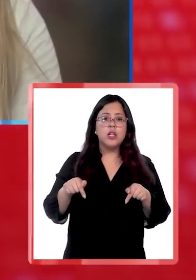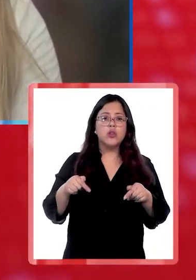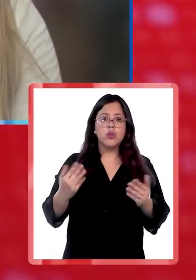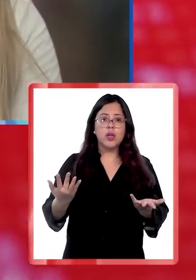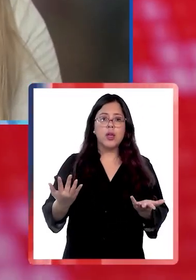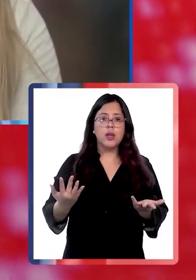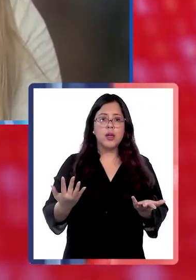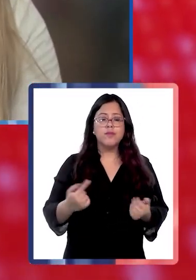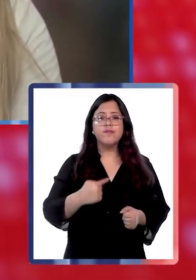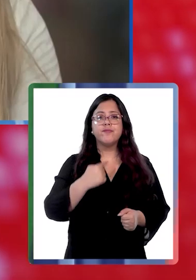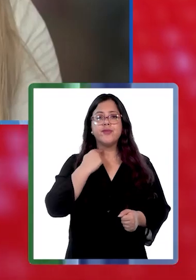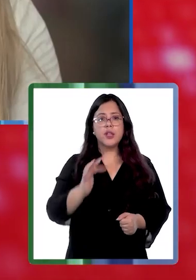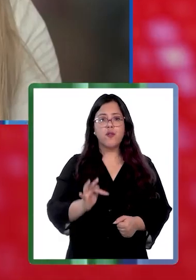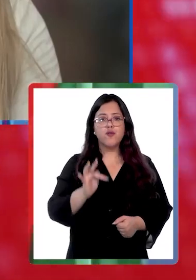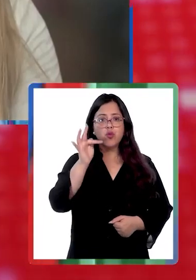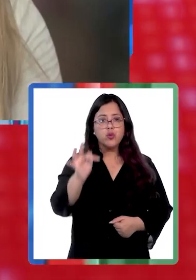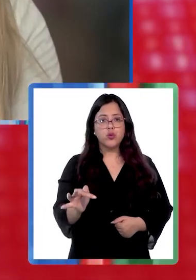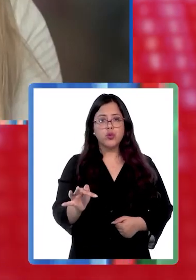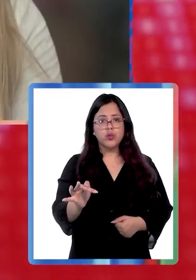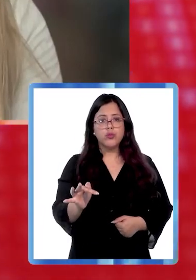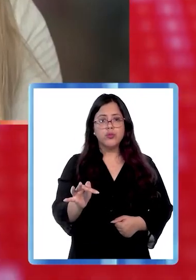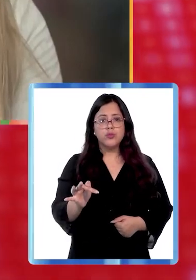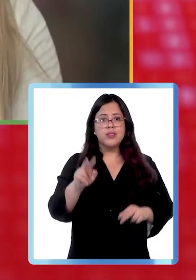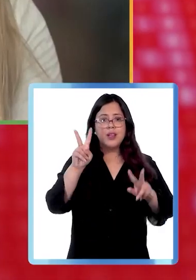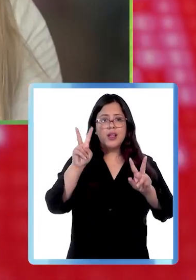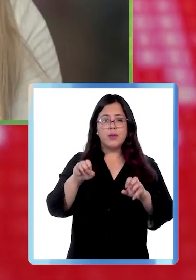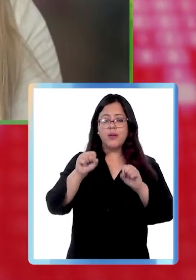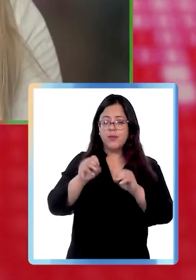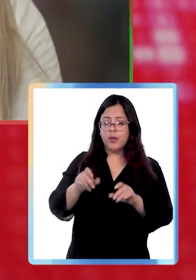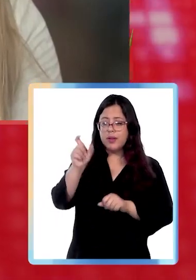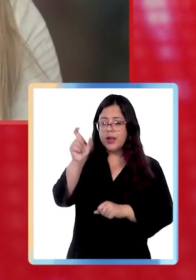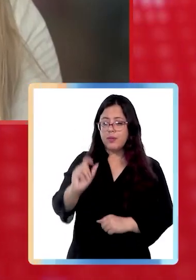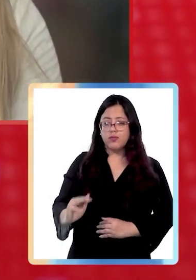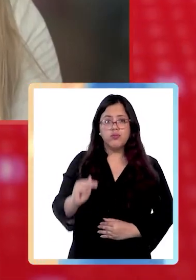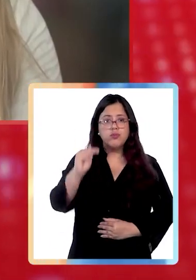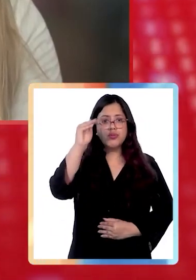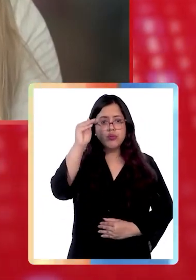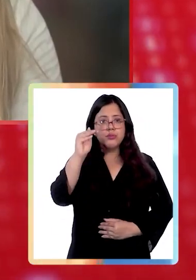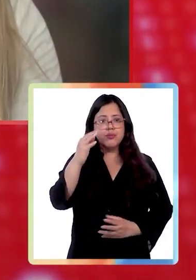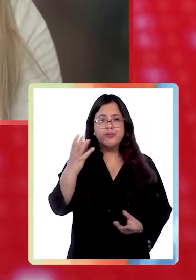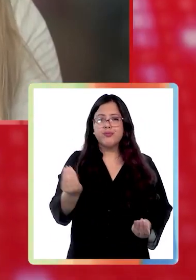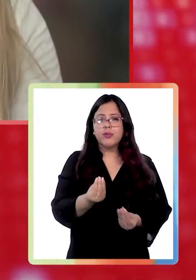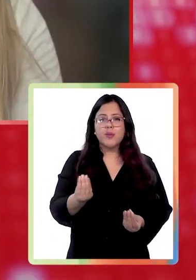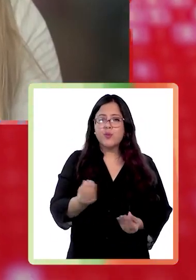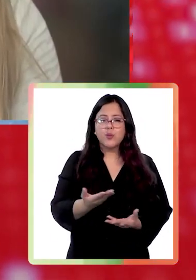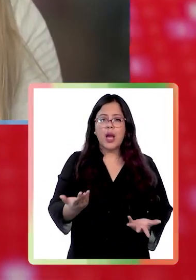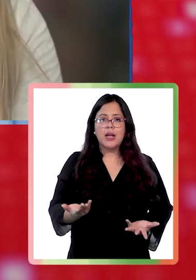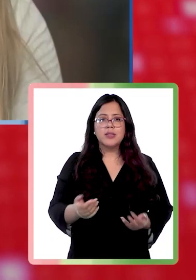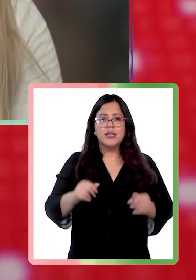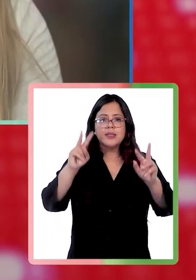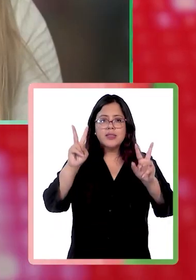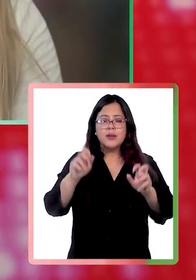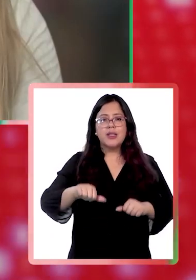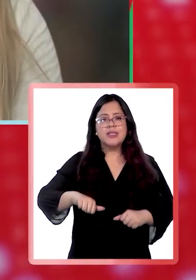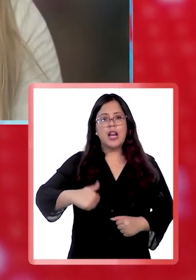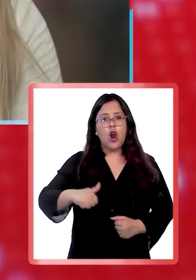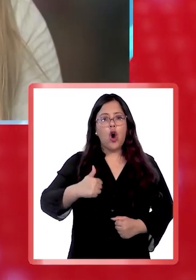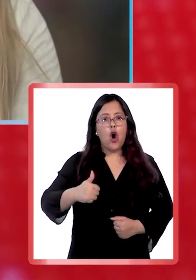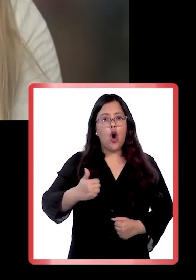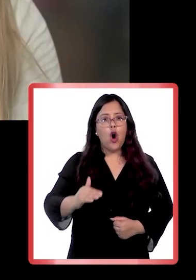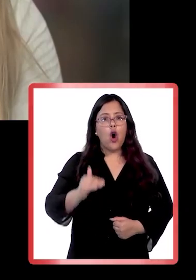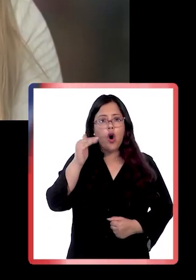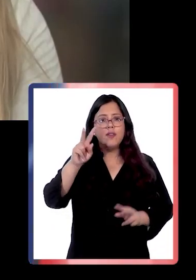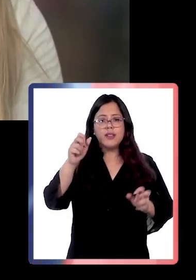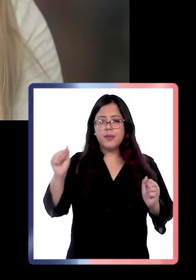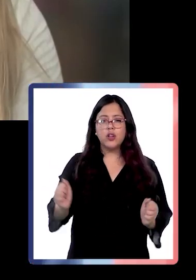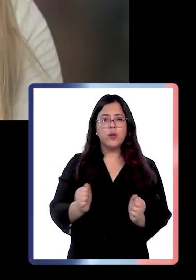estos actos terminan teniendo un impacto a futuro, a posterior, en la formación de la persona. ¿Cómo se conlleva un poco en la